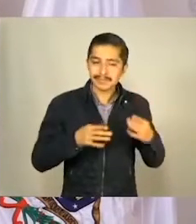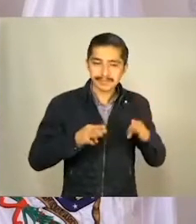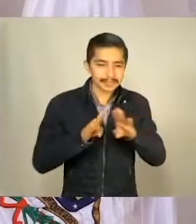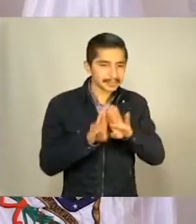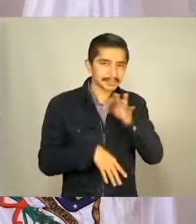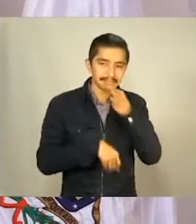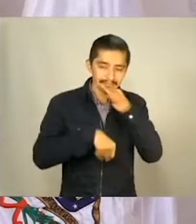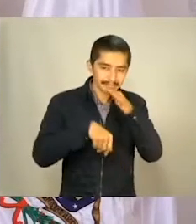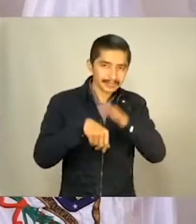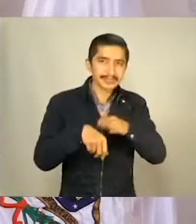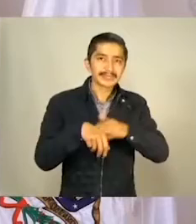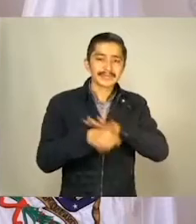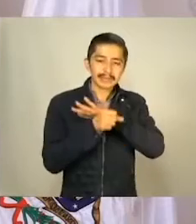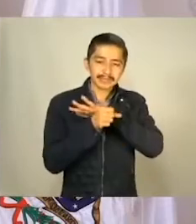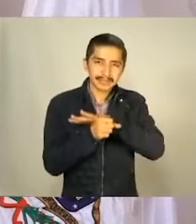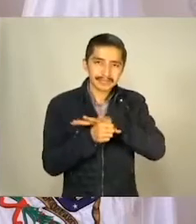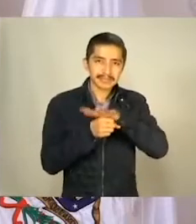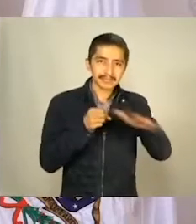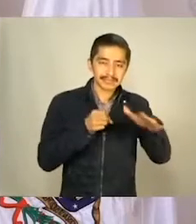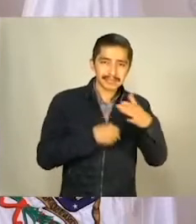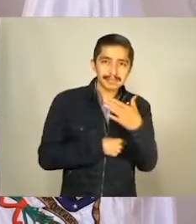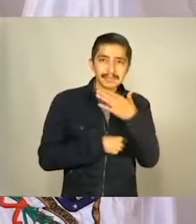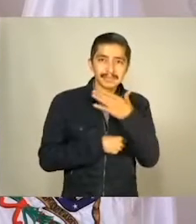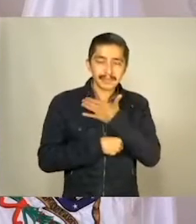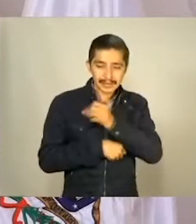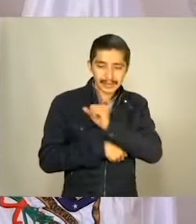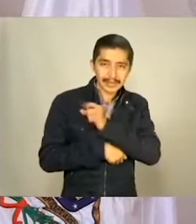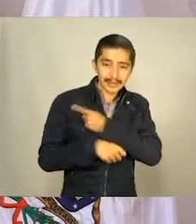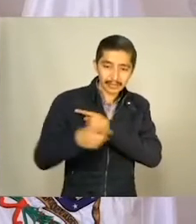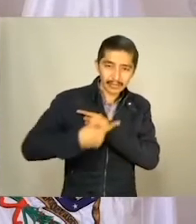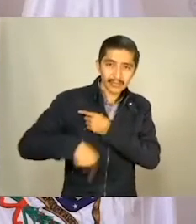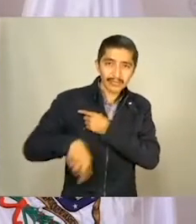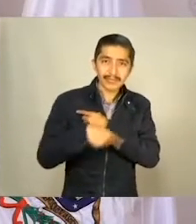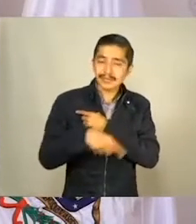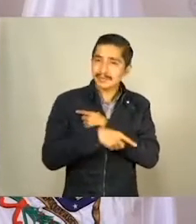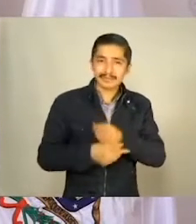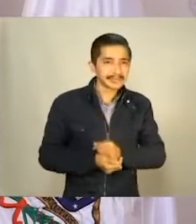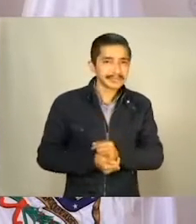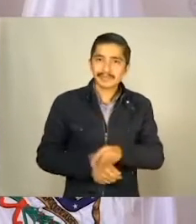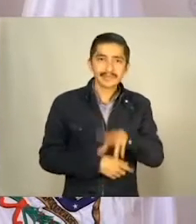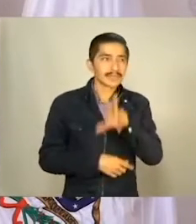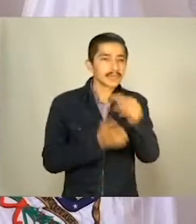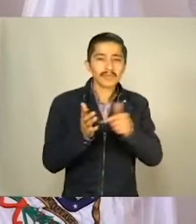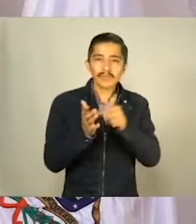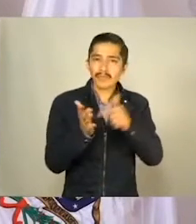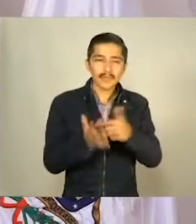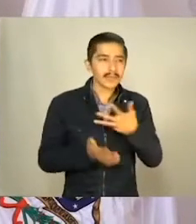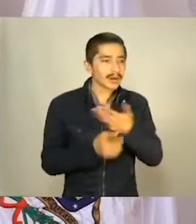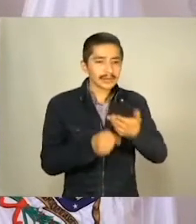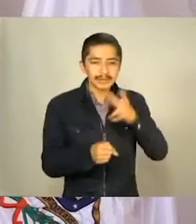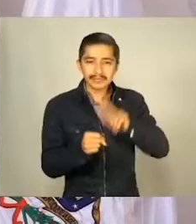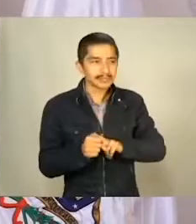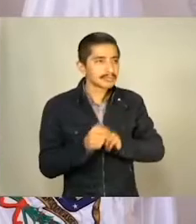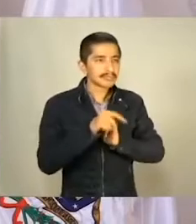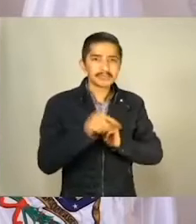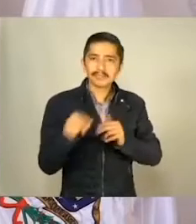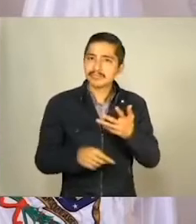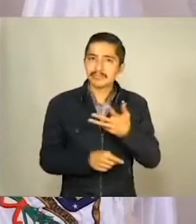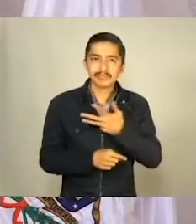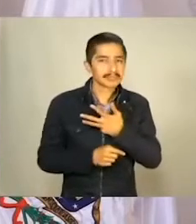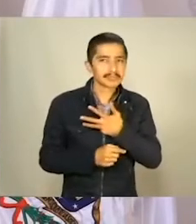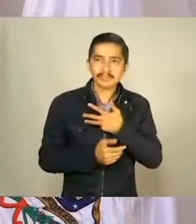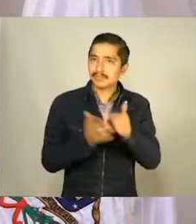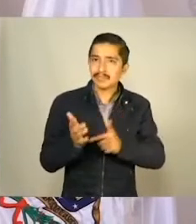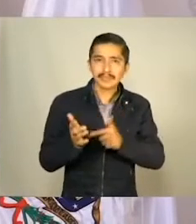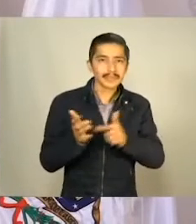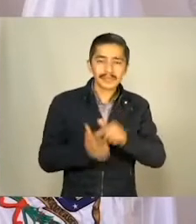tienen colapsado su sistema de salud. No tienen espacios en los hospitales. No hay manera